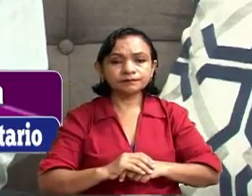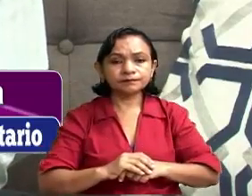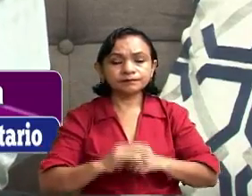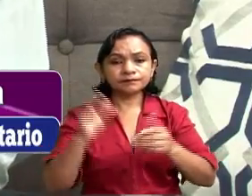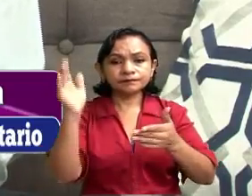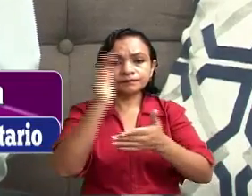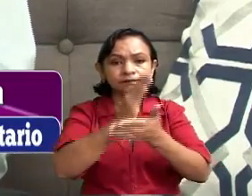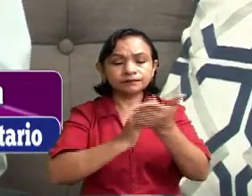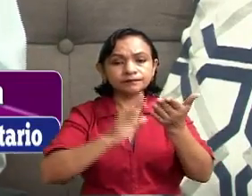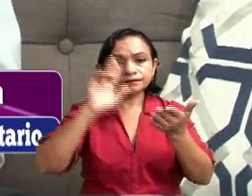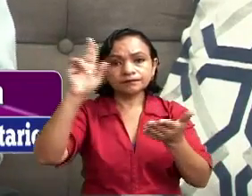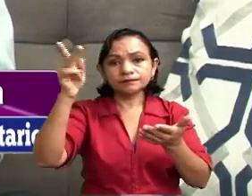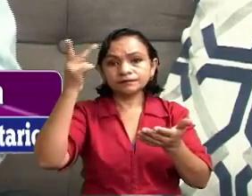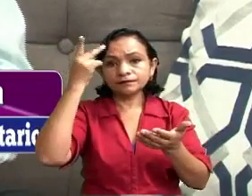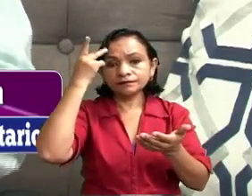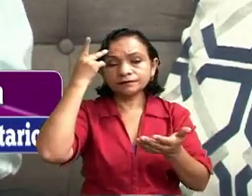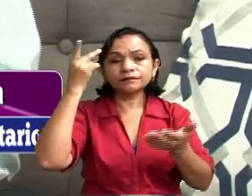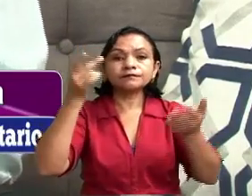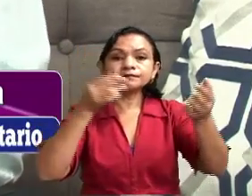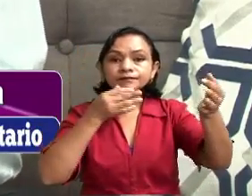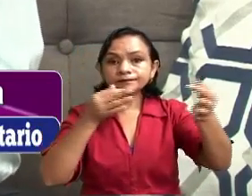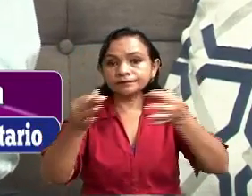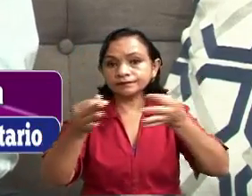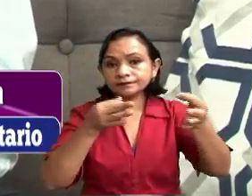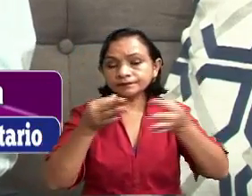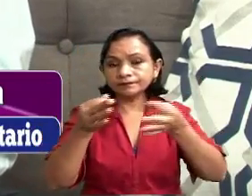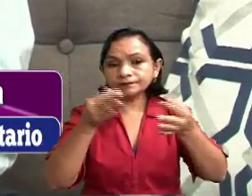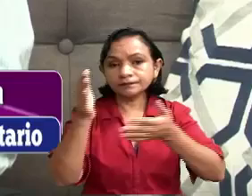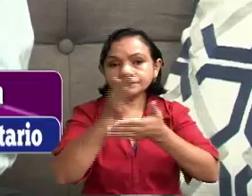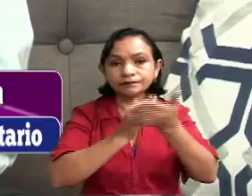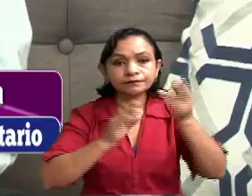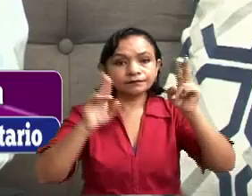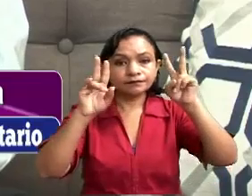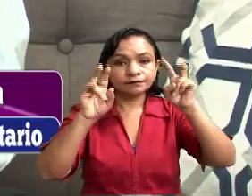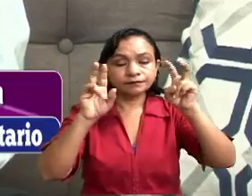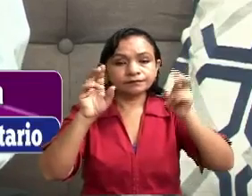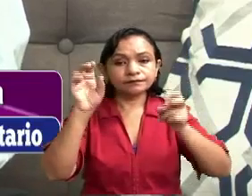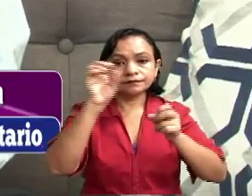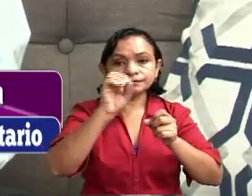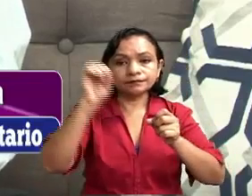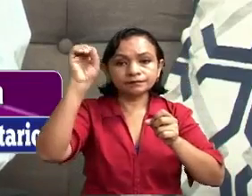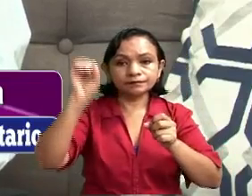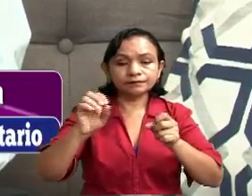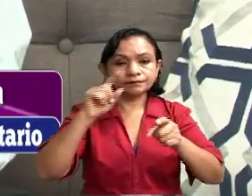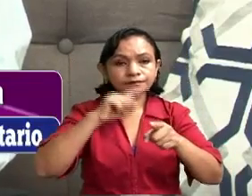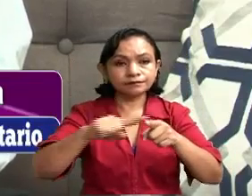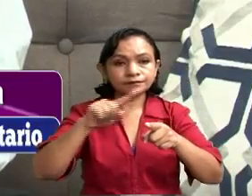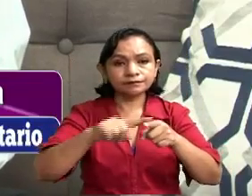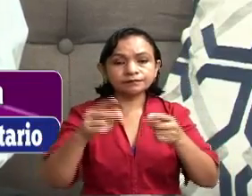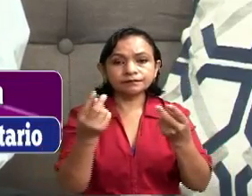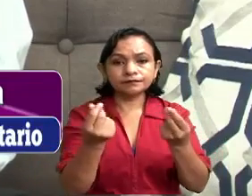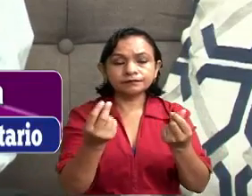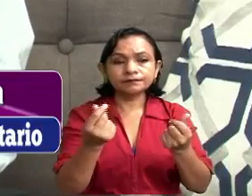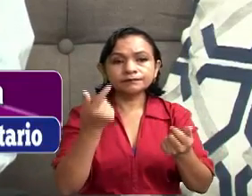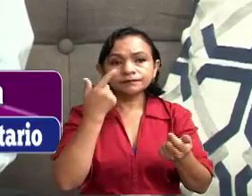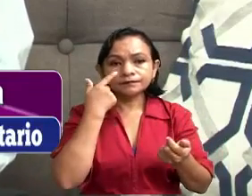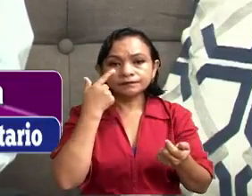algunas políticas monetarias, pero te voy a explicar algunos aspectos tributarios. Por favor, tiene el espacio.